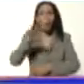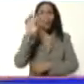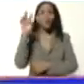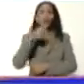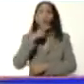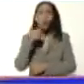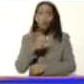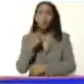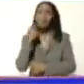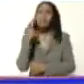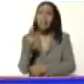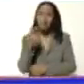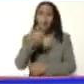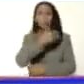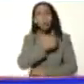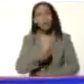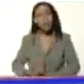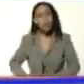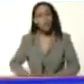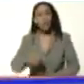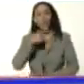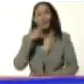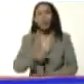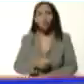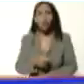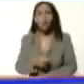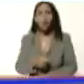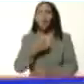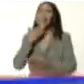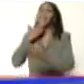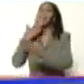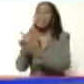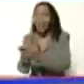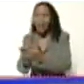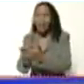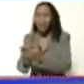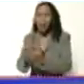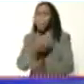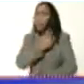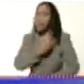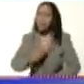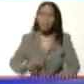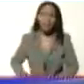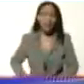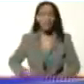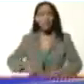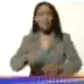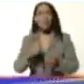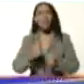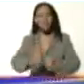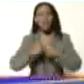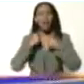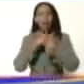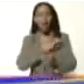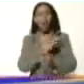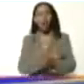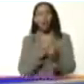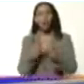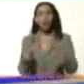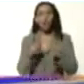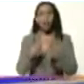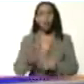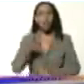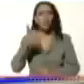y diciéndole al presidente Vladimir Putin muchas gracias presidente valiente Venezuela y Rusia